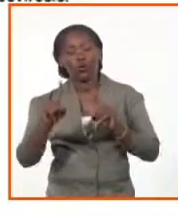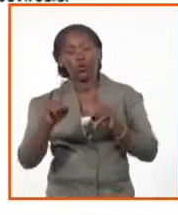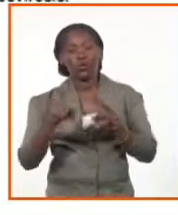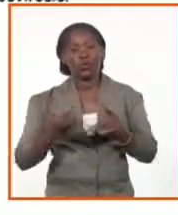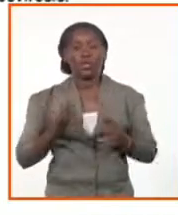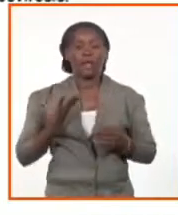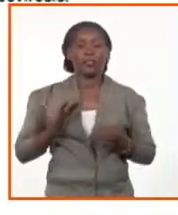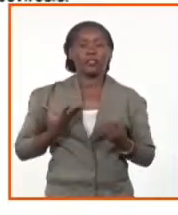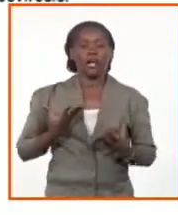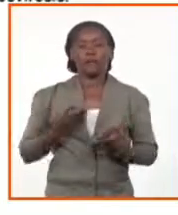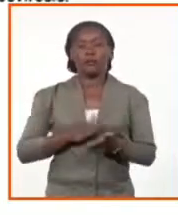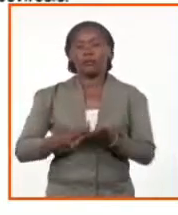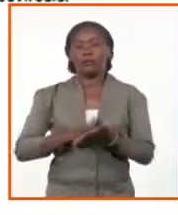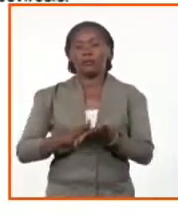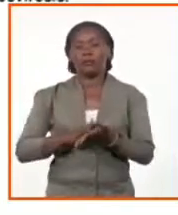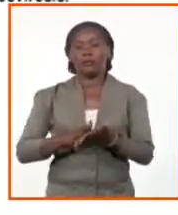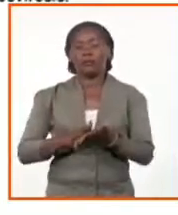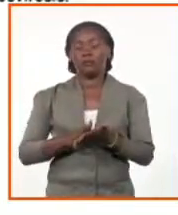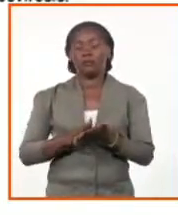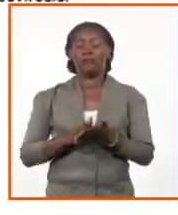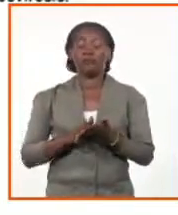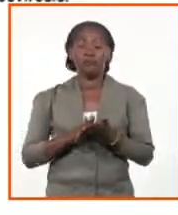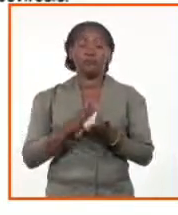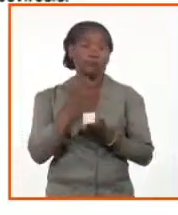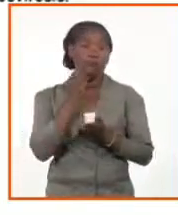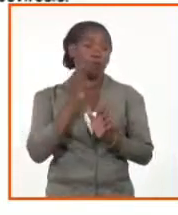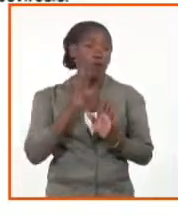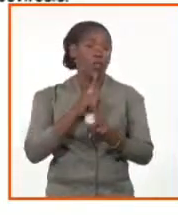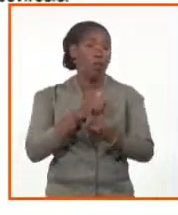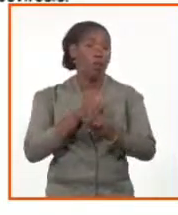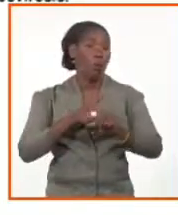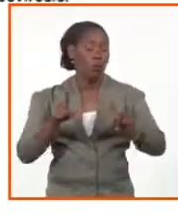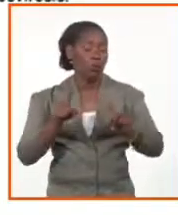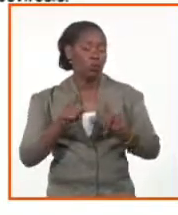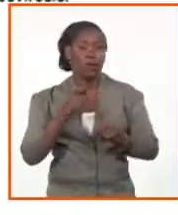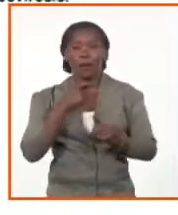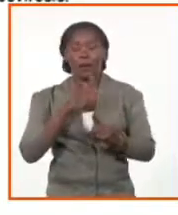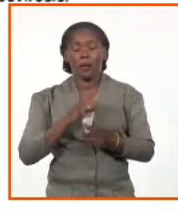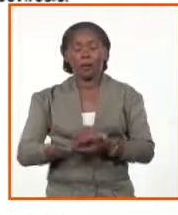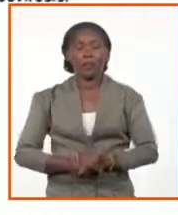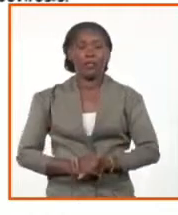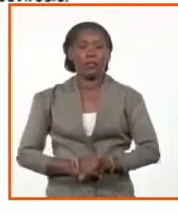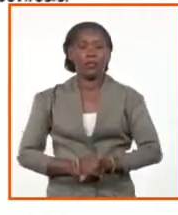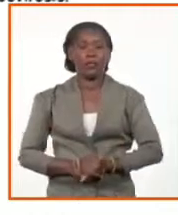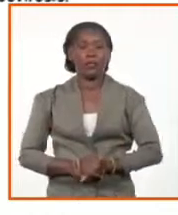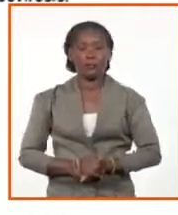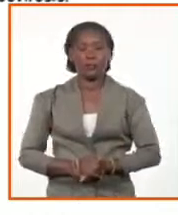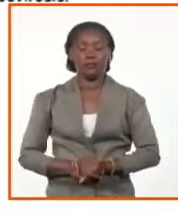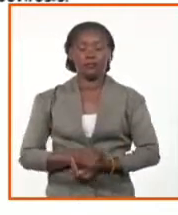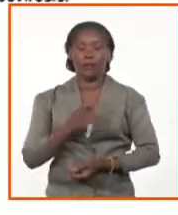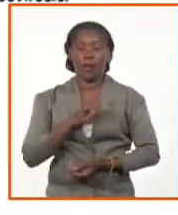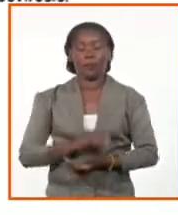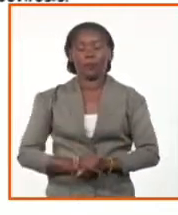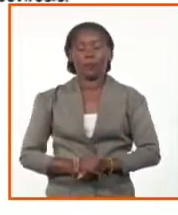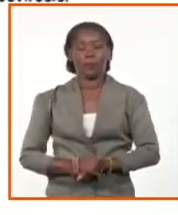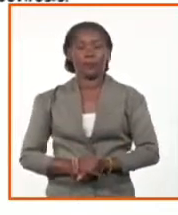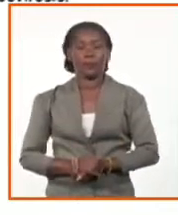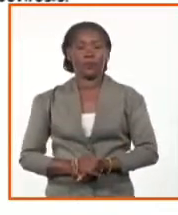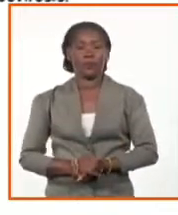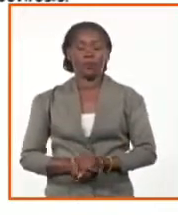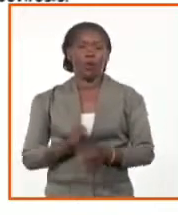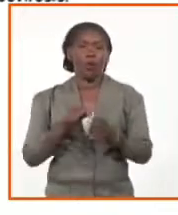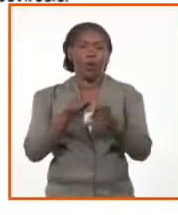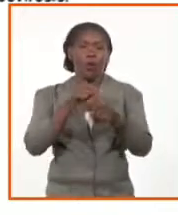ampliado la definición de caso de dengue y dice que durante dice es amplio durante un